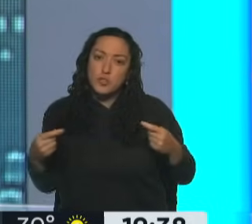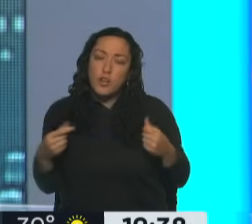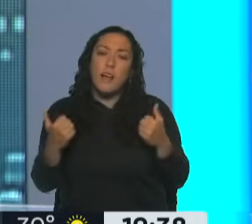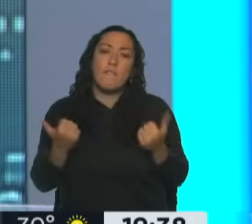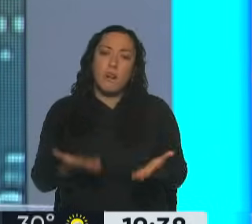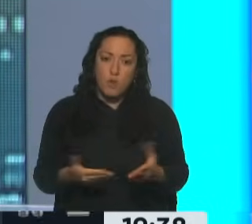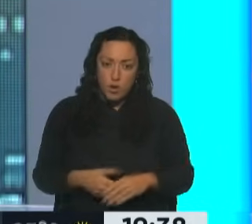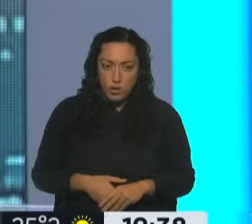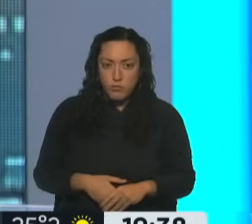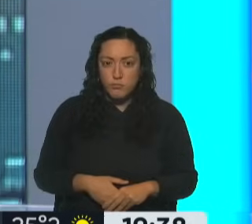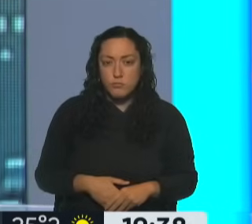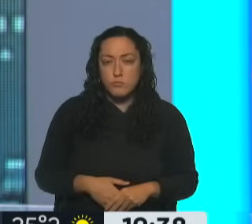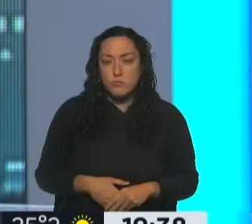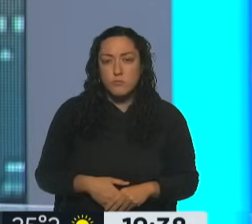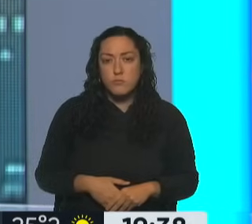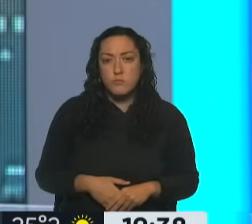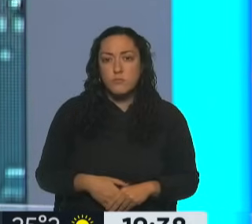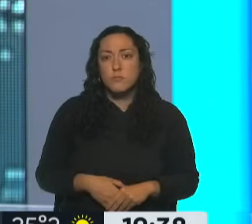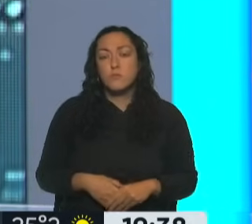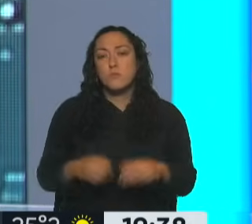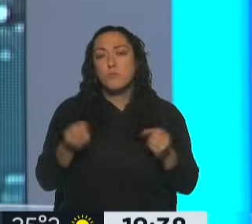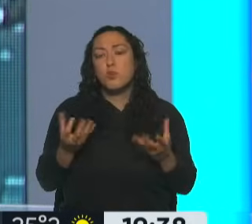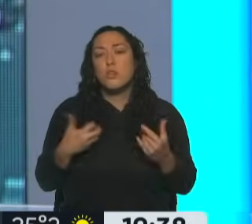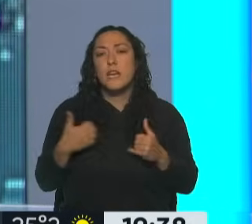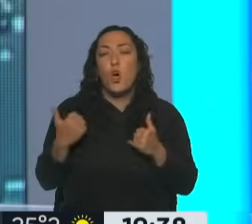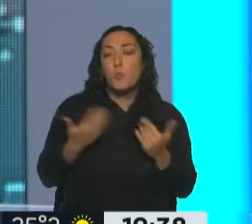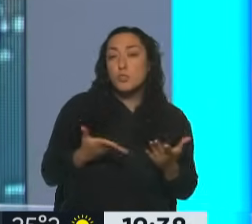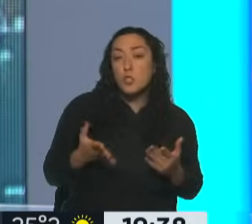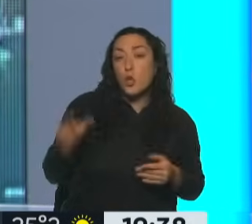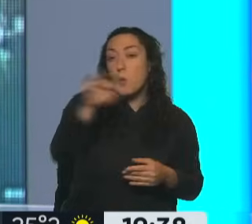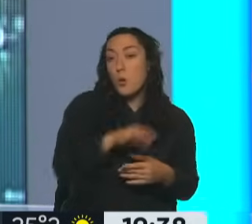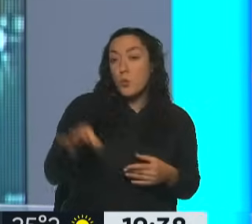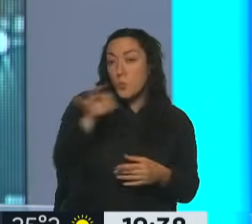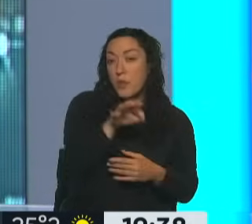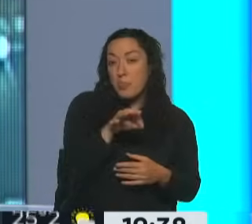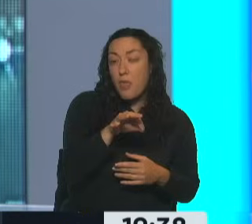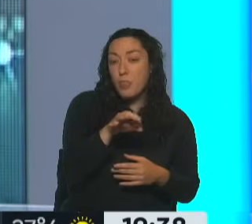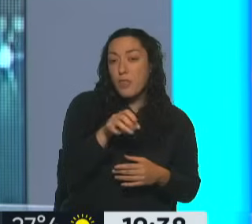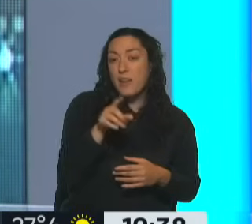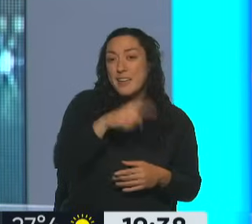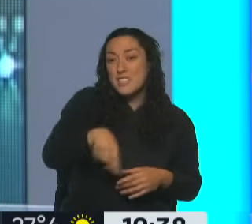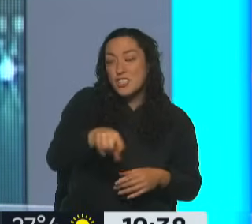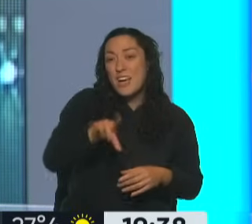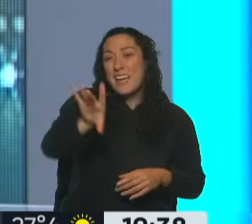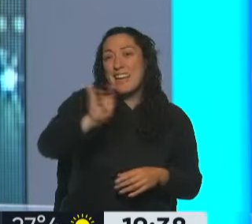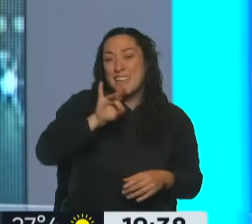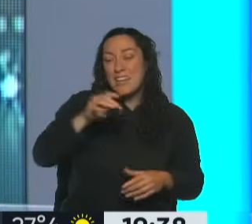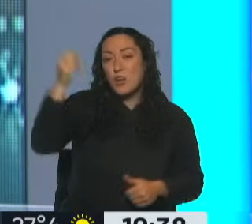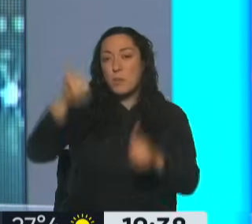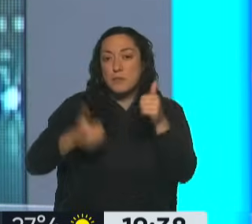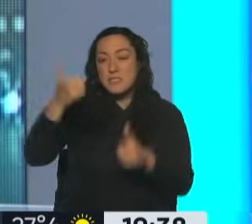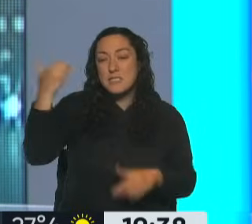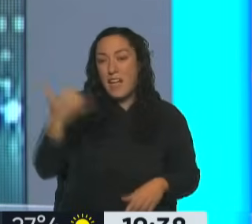qué favoreció a la oposición? La oposición tuvo la posibilidad de elegir al que iba a competir con